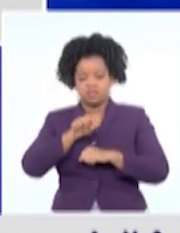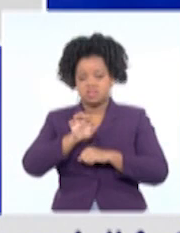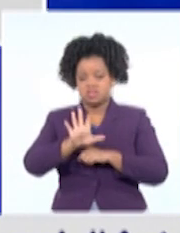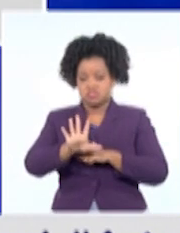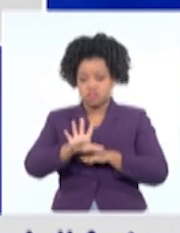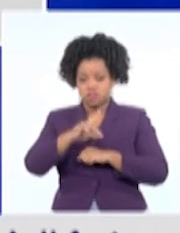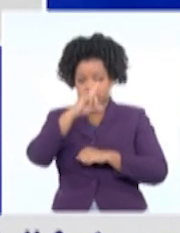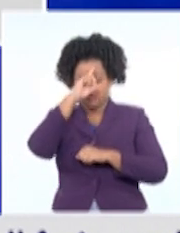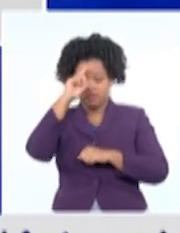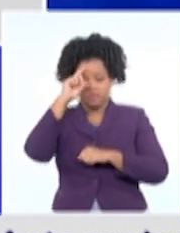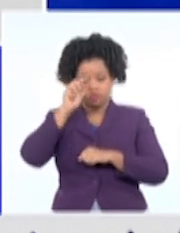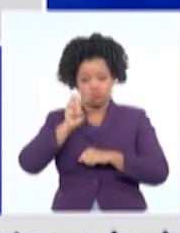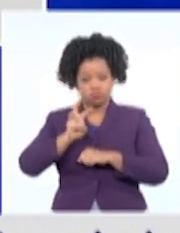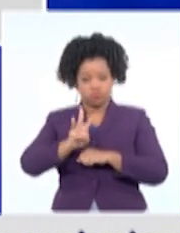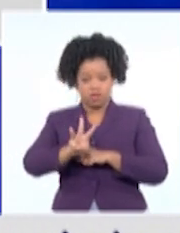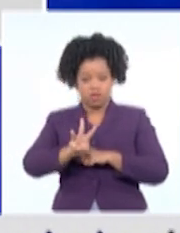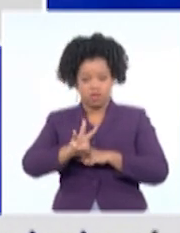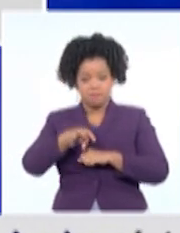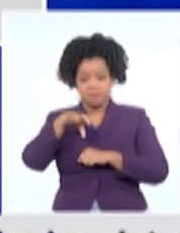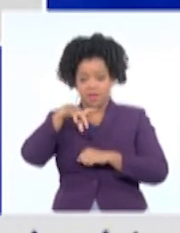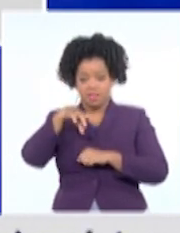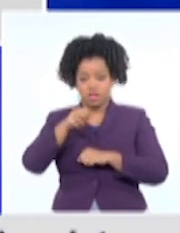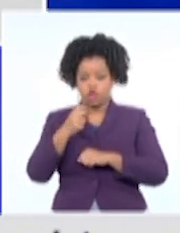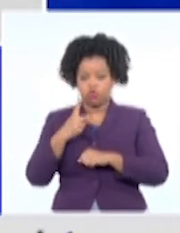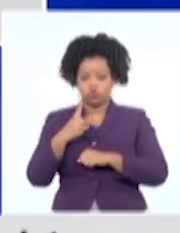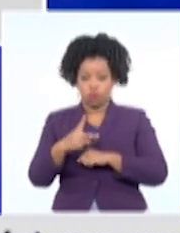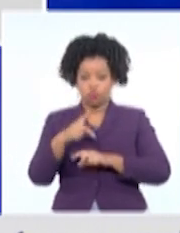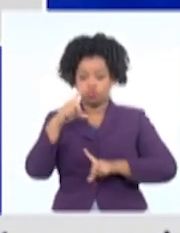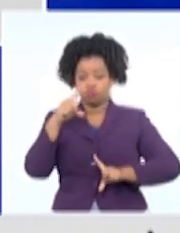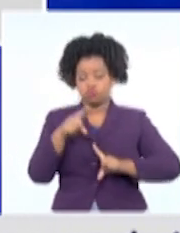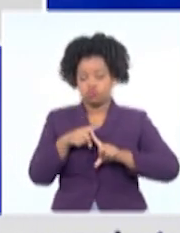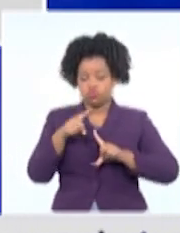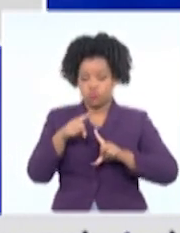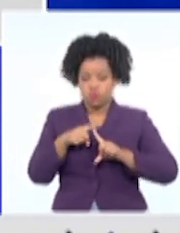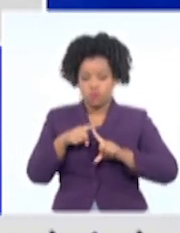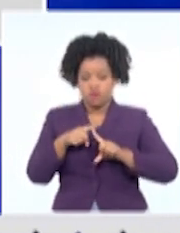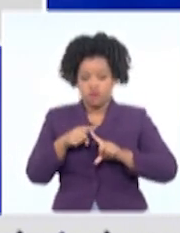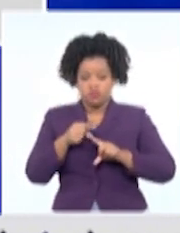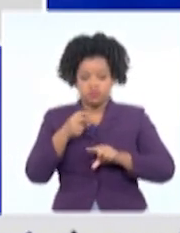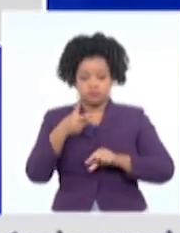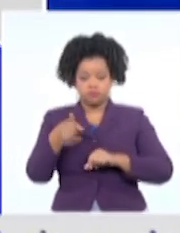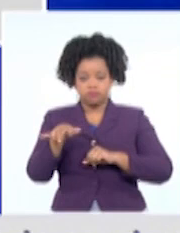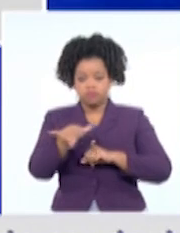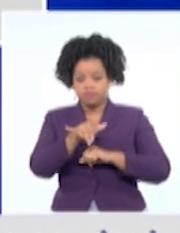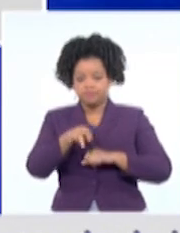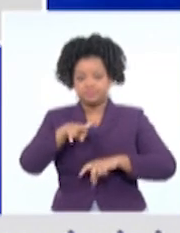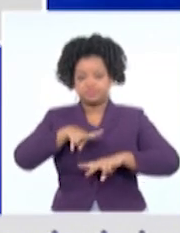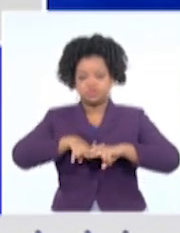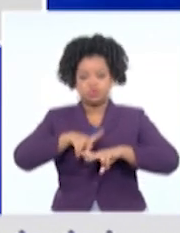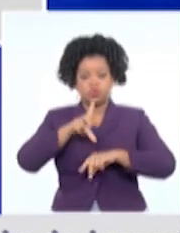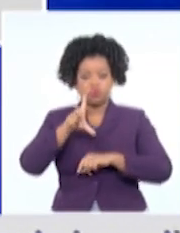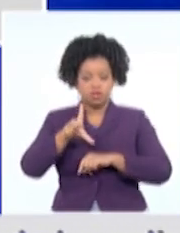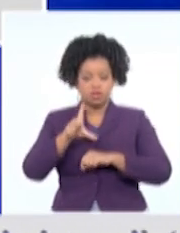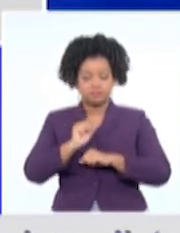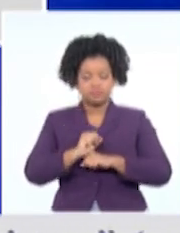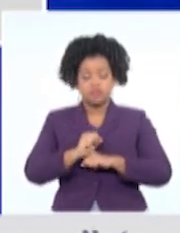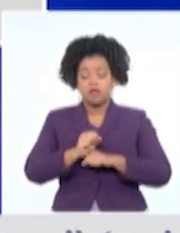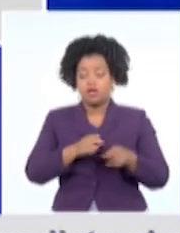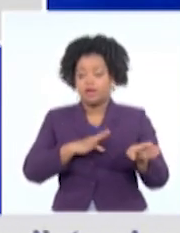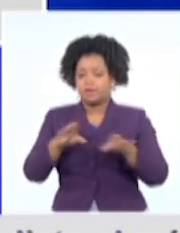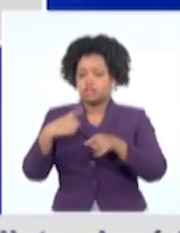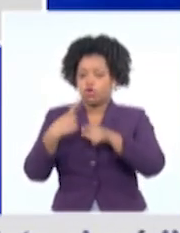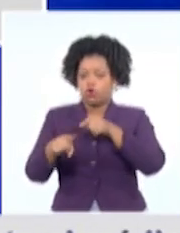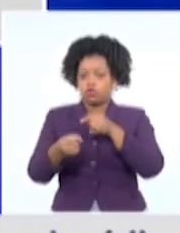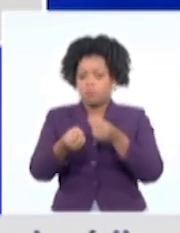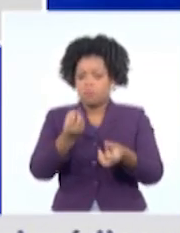Espíritus 3, Pinar del Río 2, Las Tunas 2 también, igual que Holguín, y un evento activo